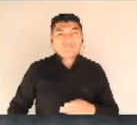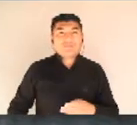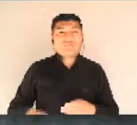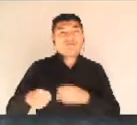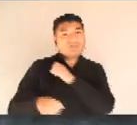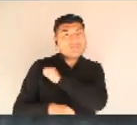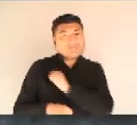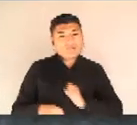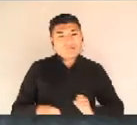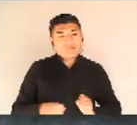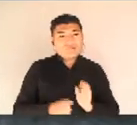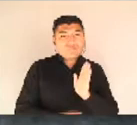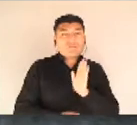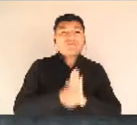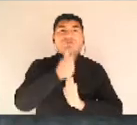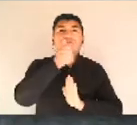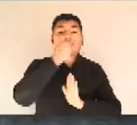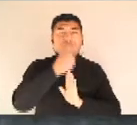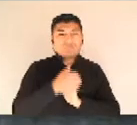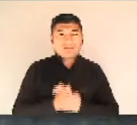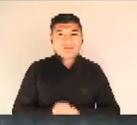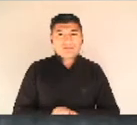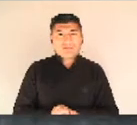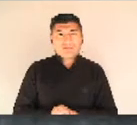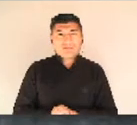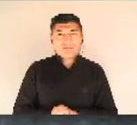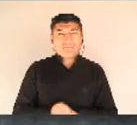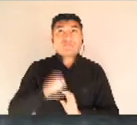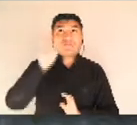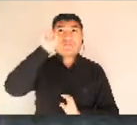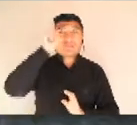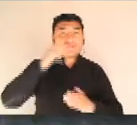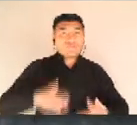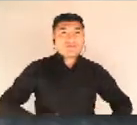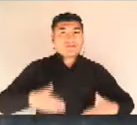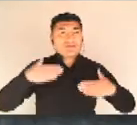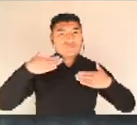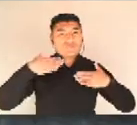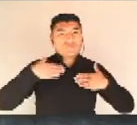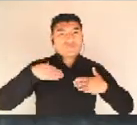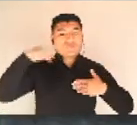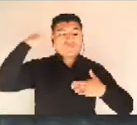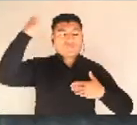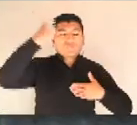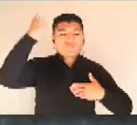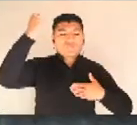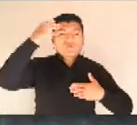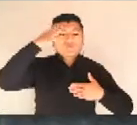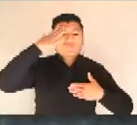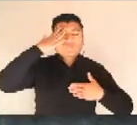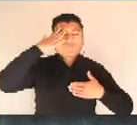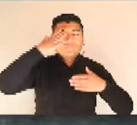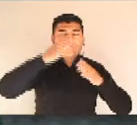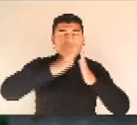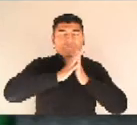señor de los señores él vive en la luz y inaccesible